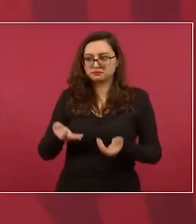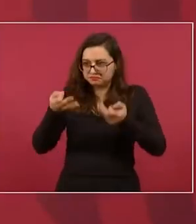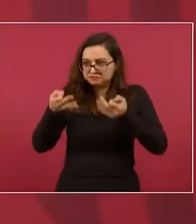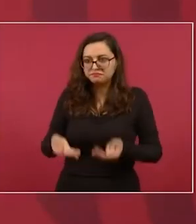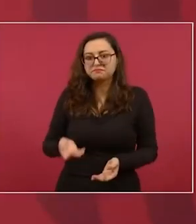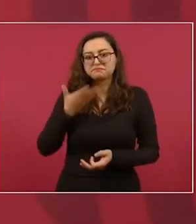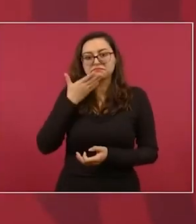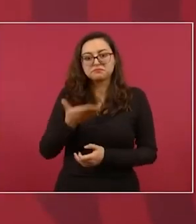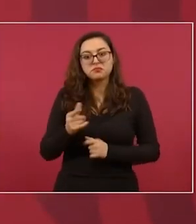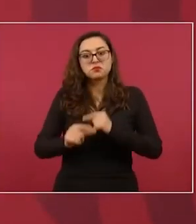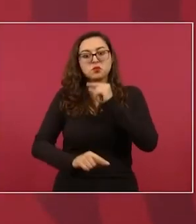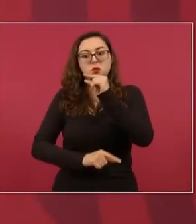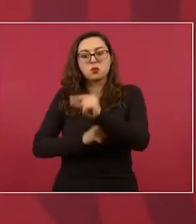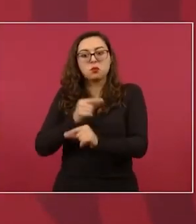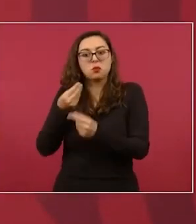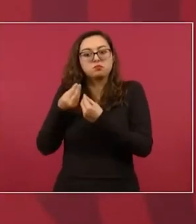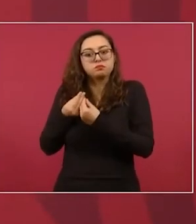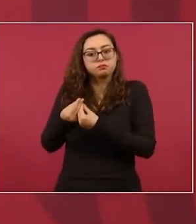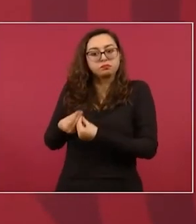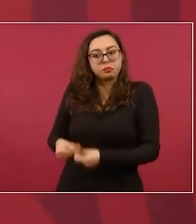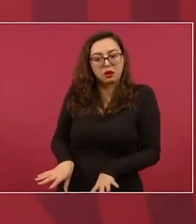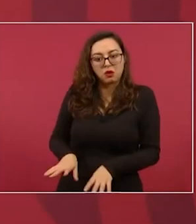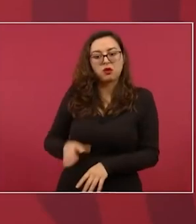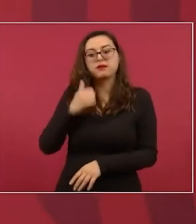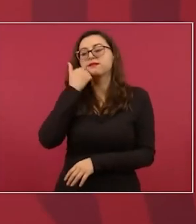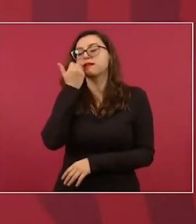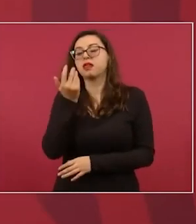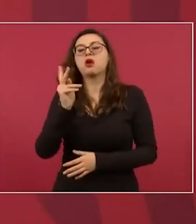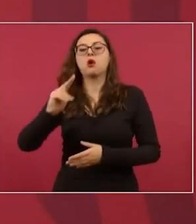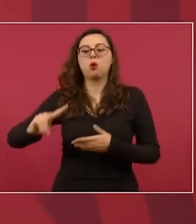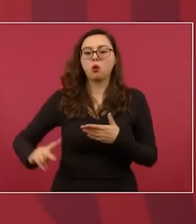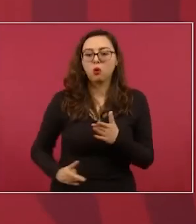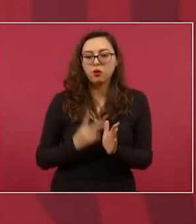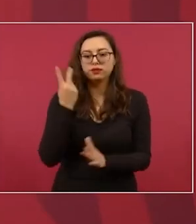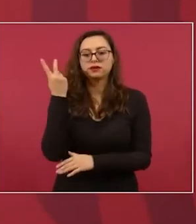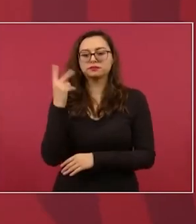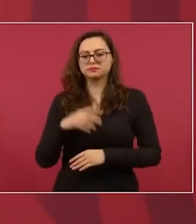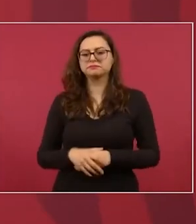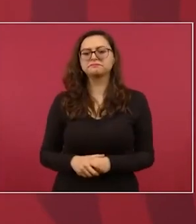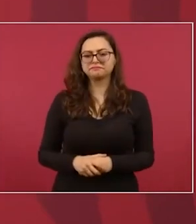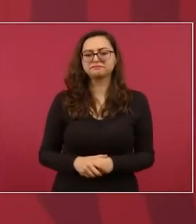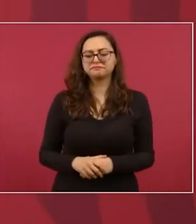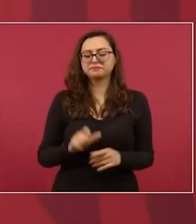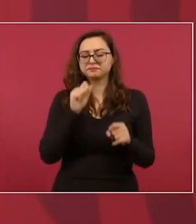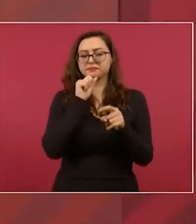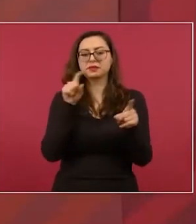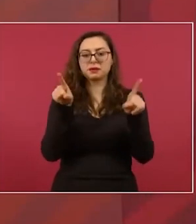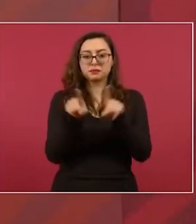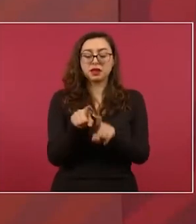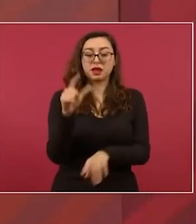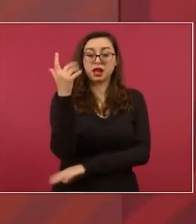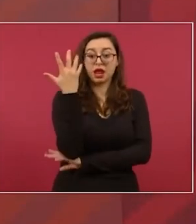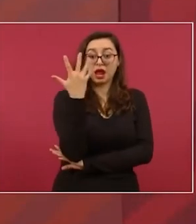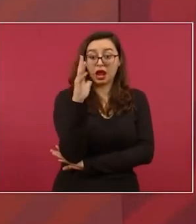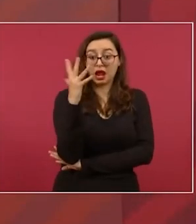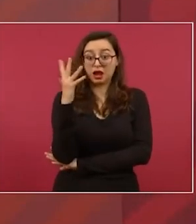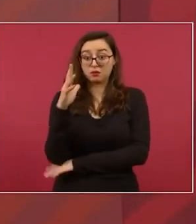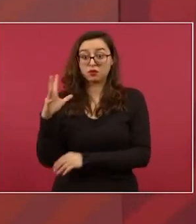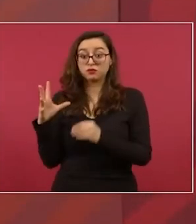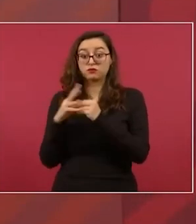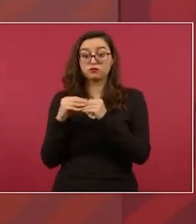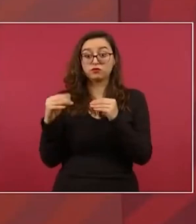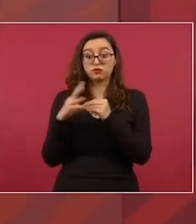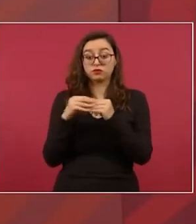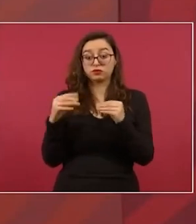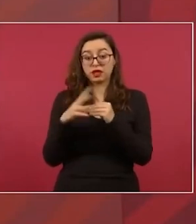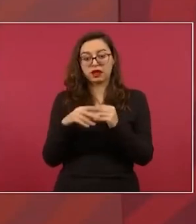y lo fue perdiendo. Y los árboles frutales, sobre todo